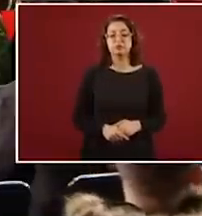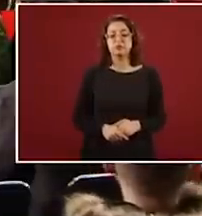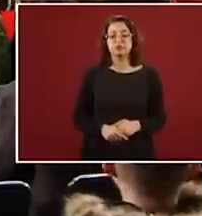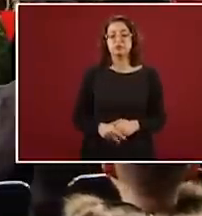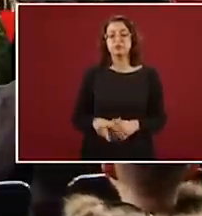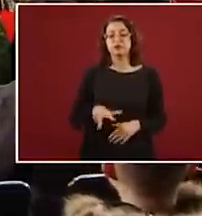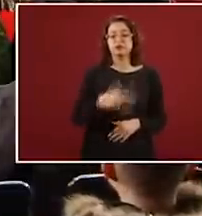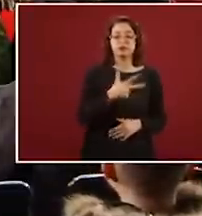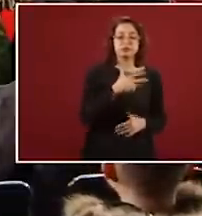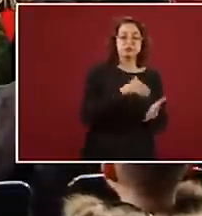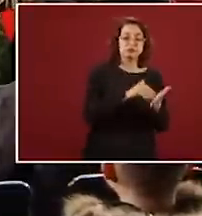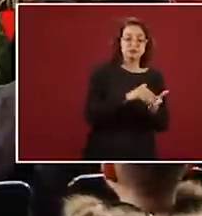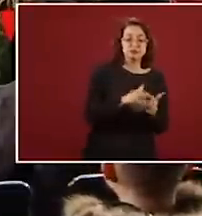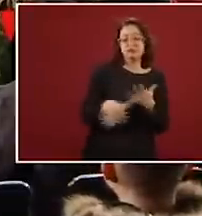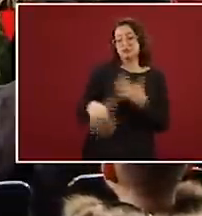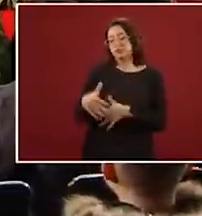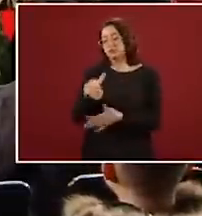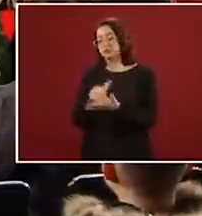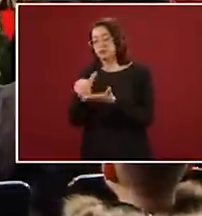13 y 15. 13 y 15, sí. Ya para un